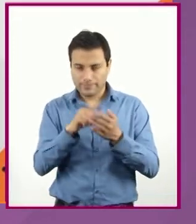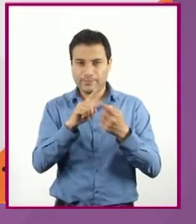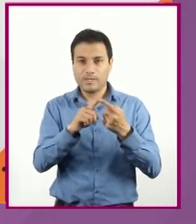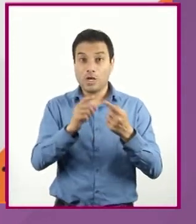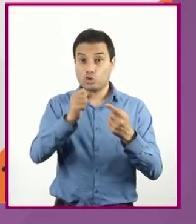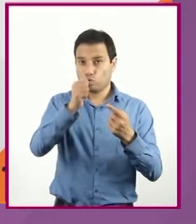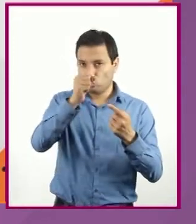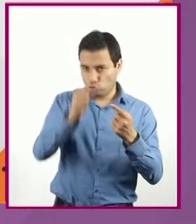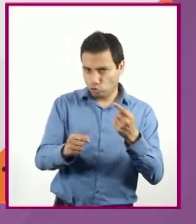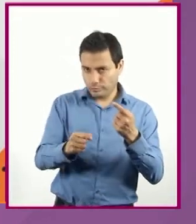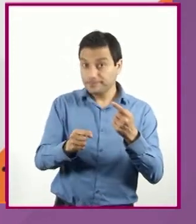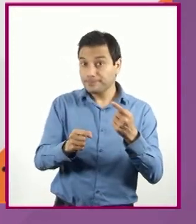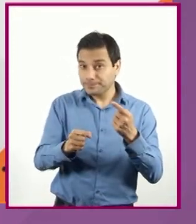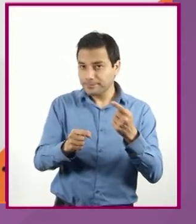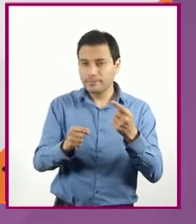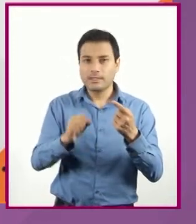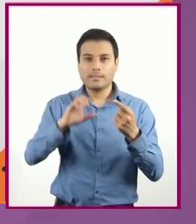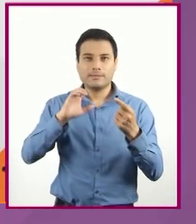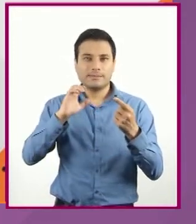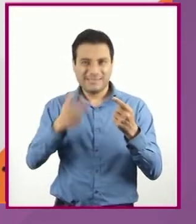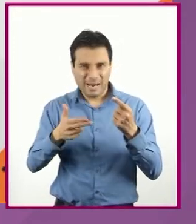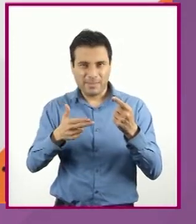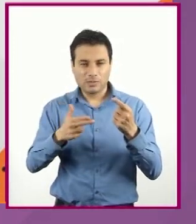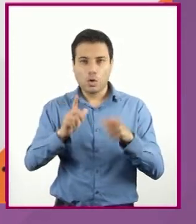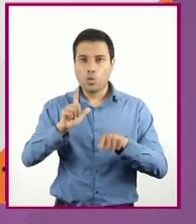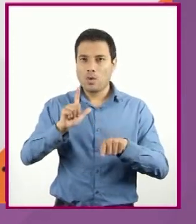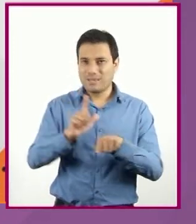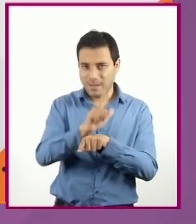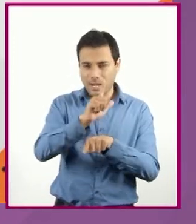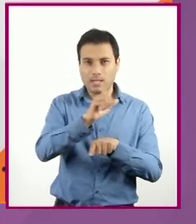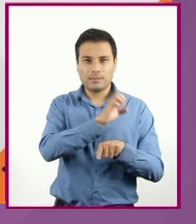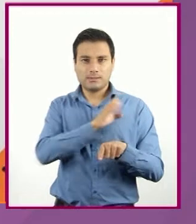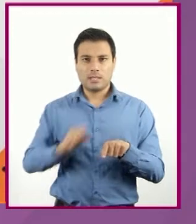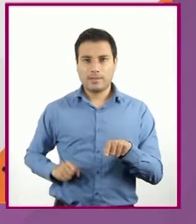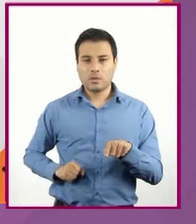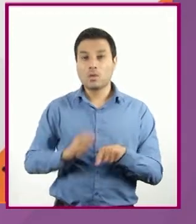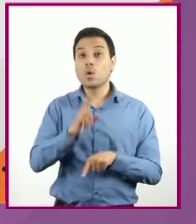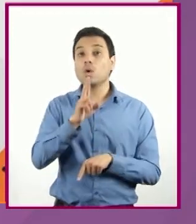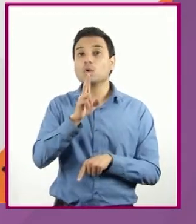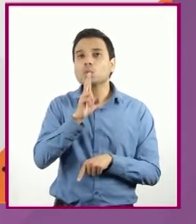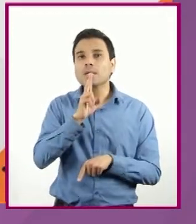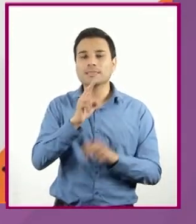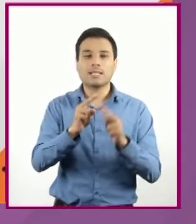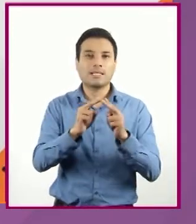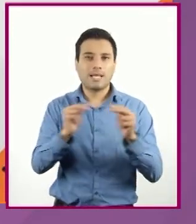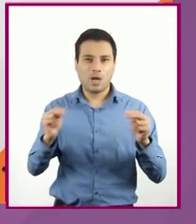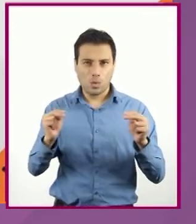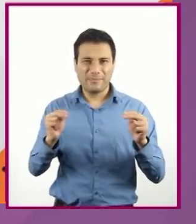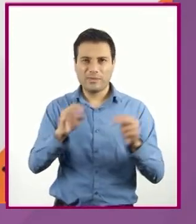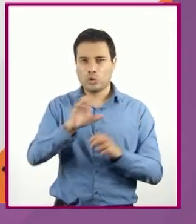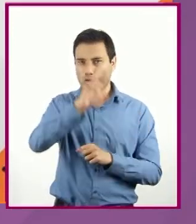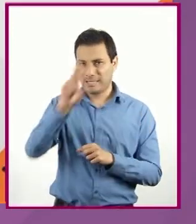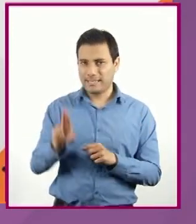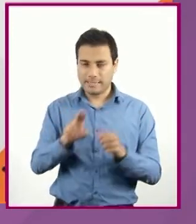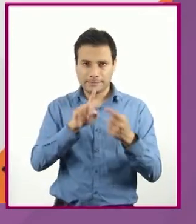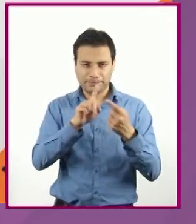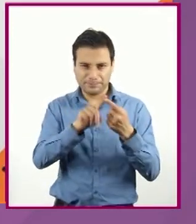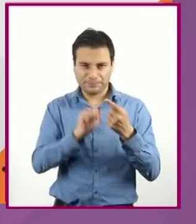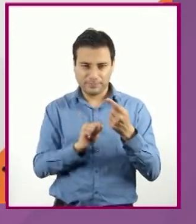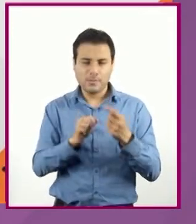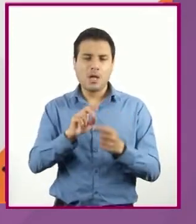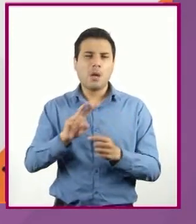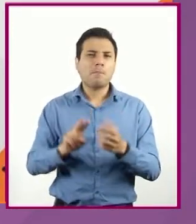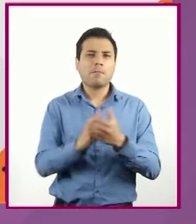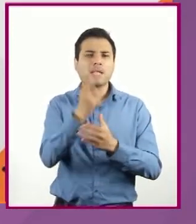que comprende los territorios de Chiapas, Guatemala, El Salvador, Honduras, Nicaragua y Costa Rica, y su